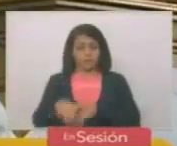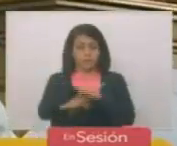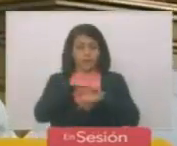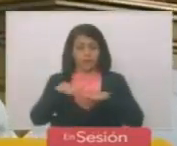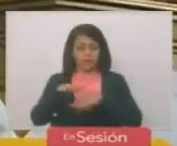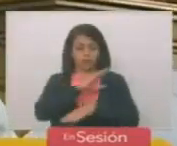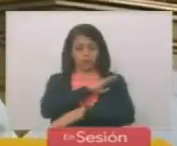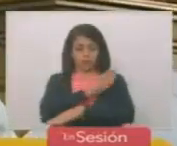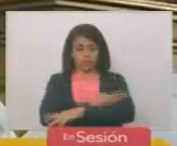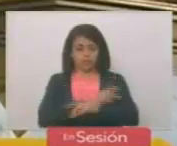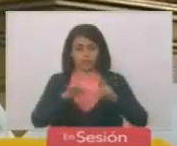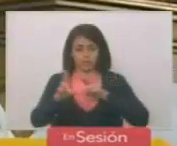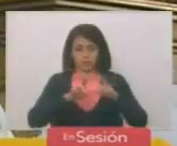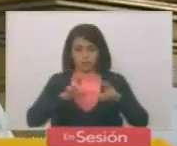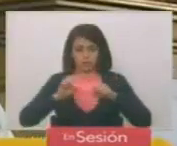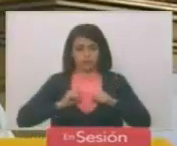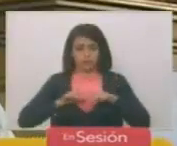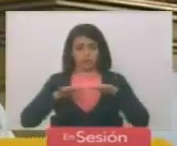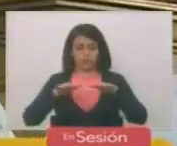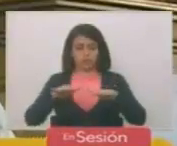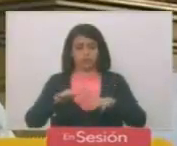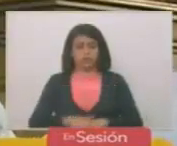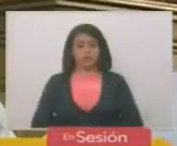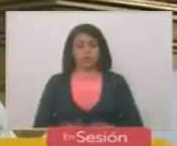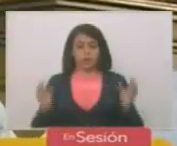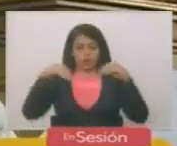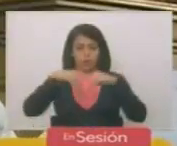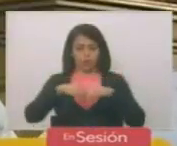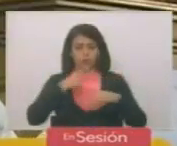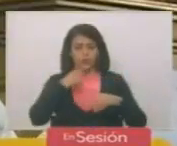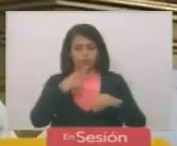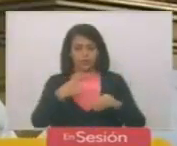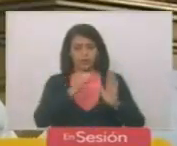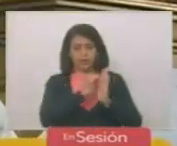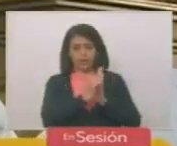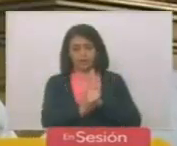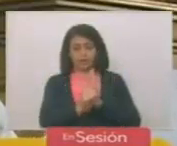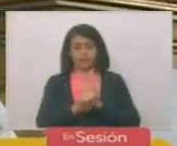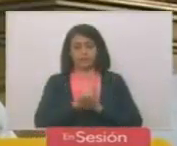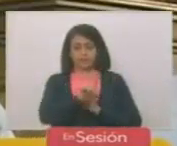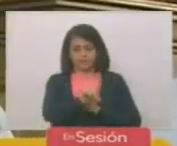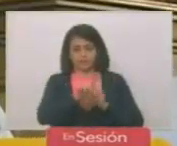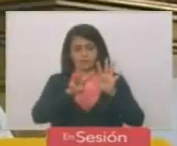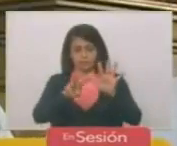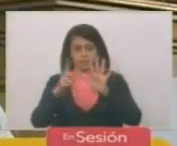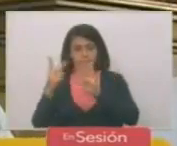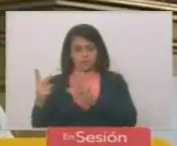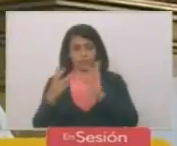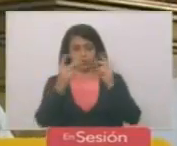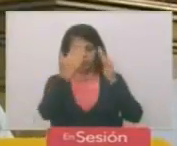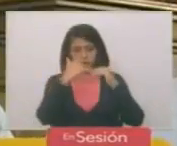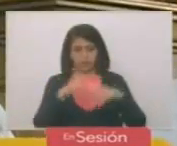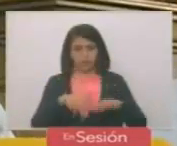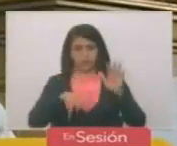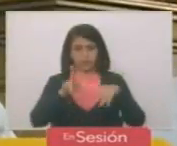del Poder Popular para Relaciones Exteriores, de conformidad con lo previsto en el artículo 187, numeral